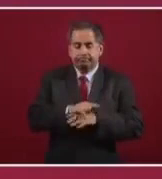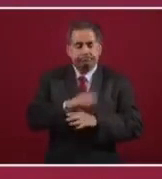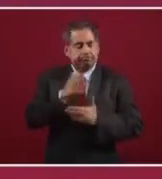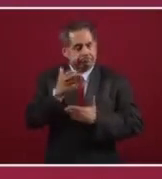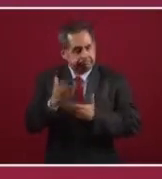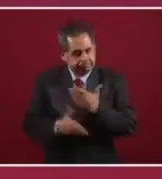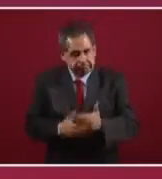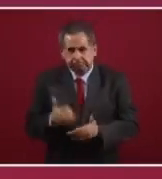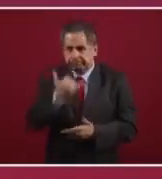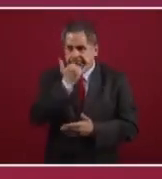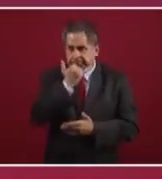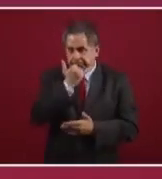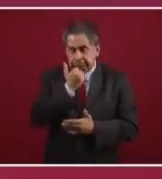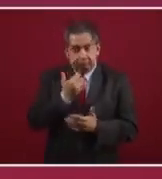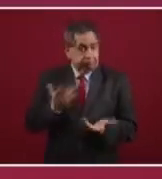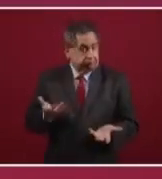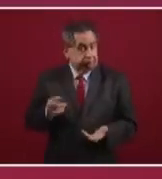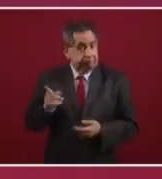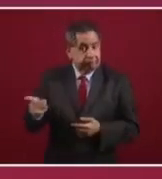de